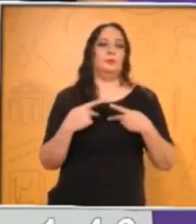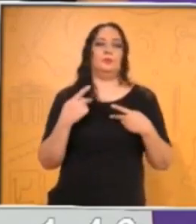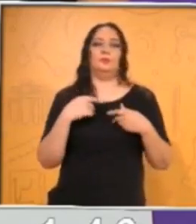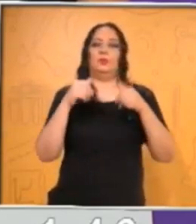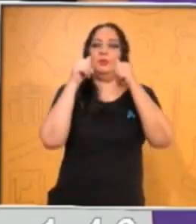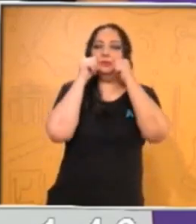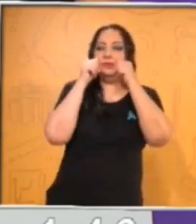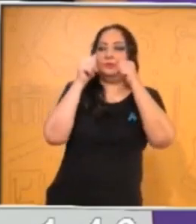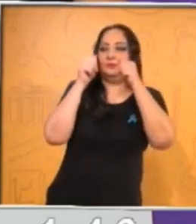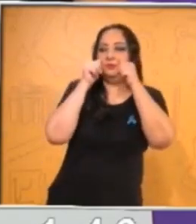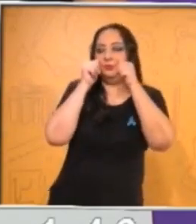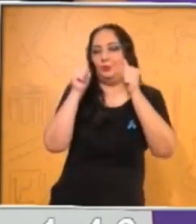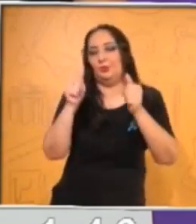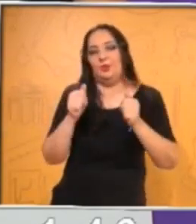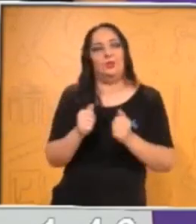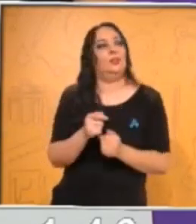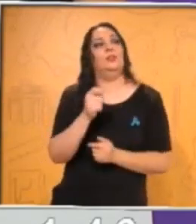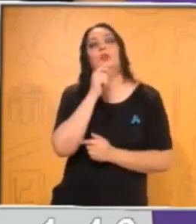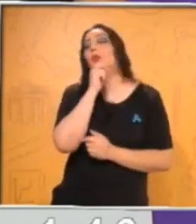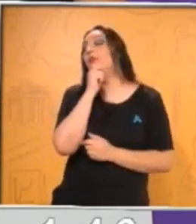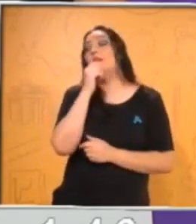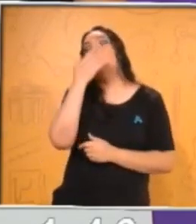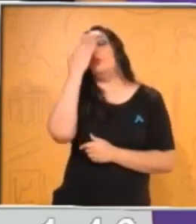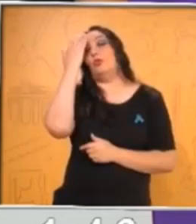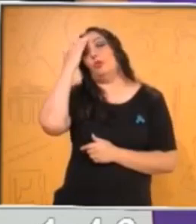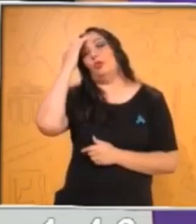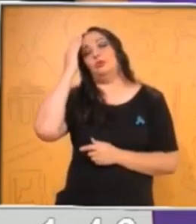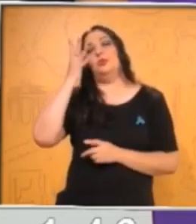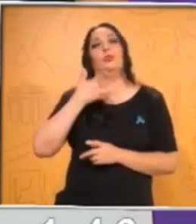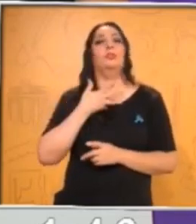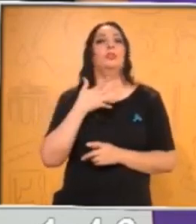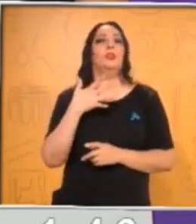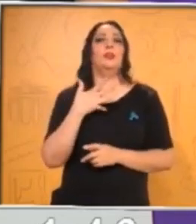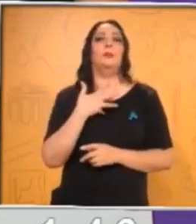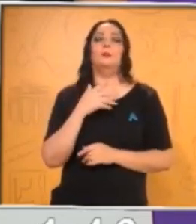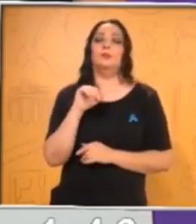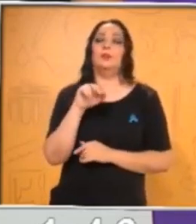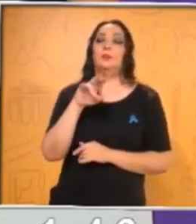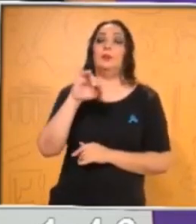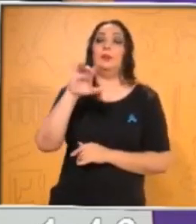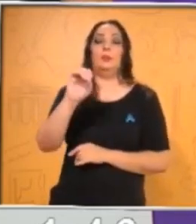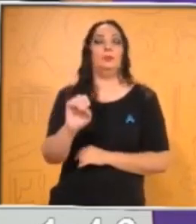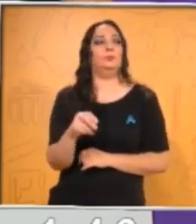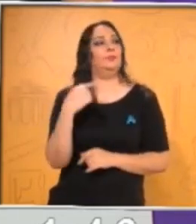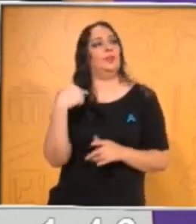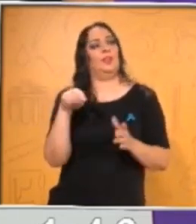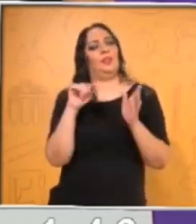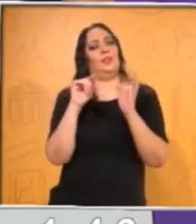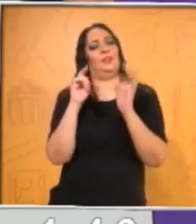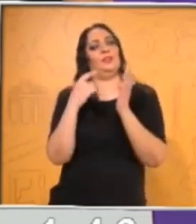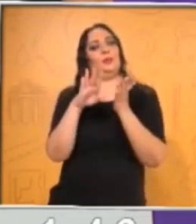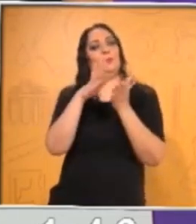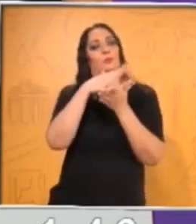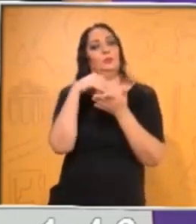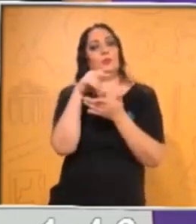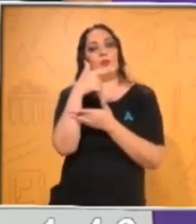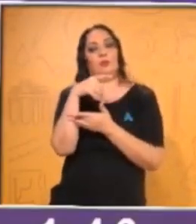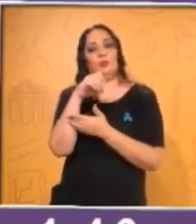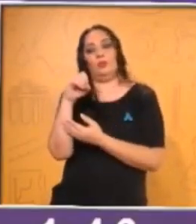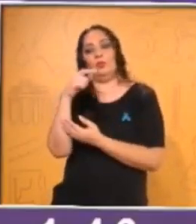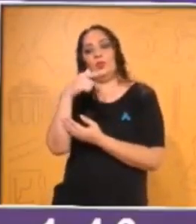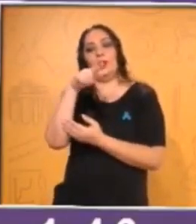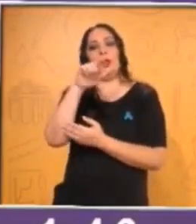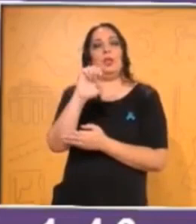observando y no han conocido la interacción que tenemos aquí totalmente en vivo. se meten en el buscador de